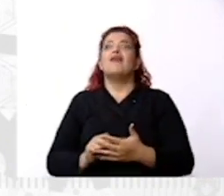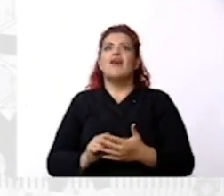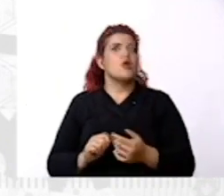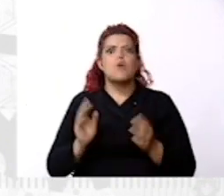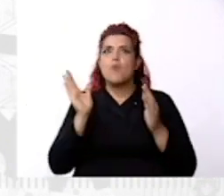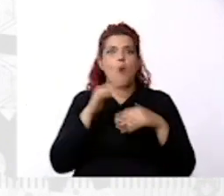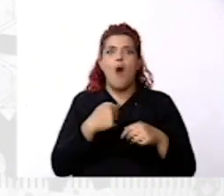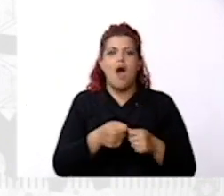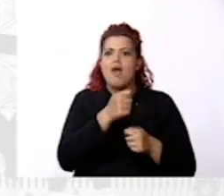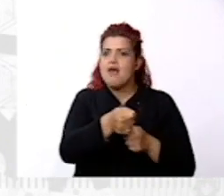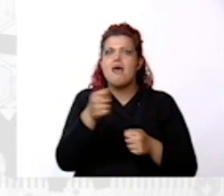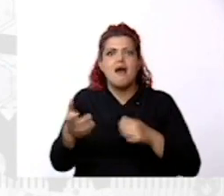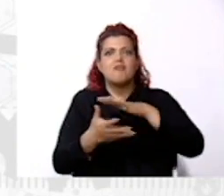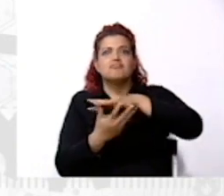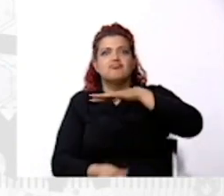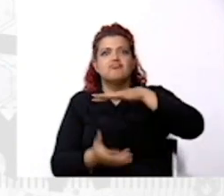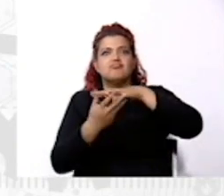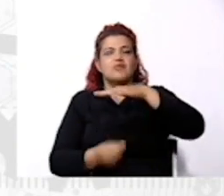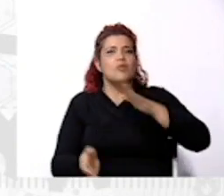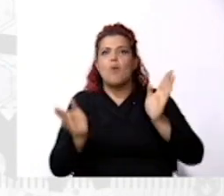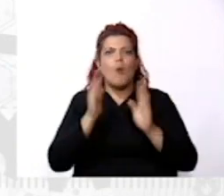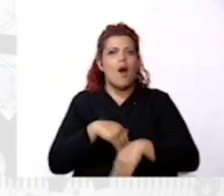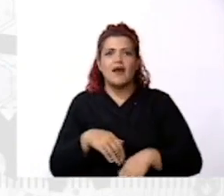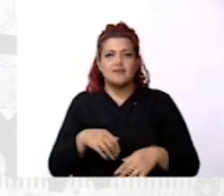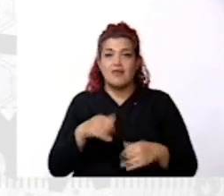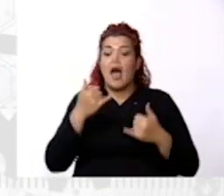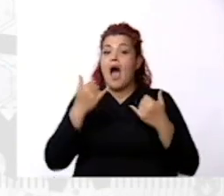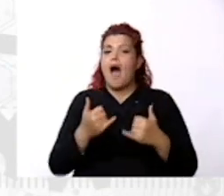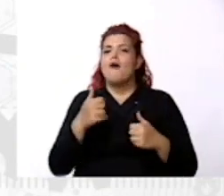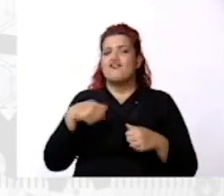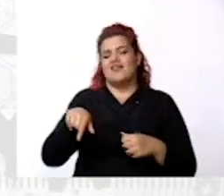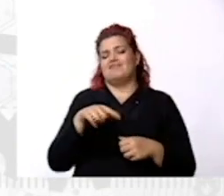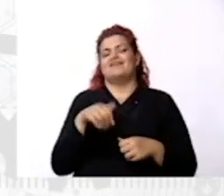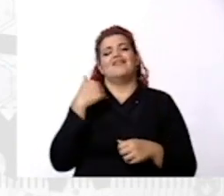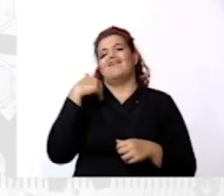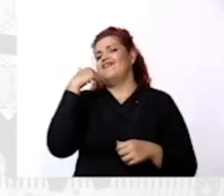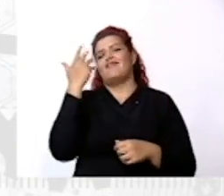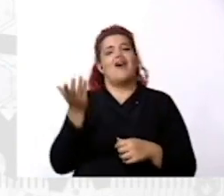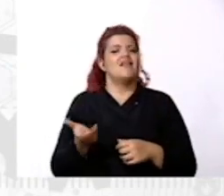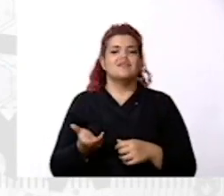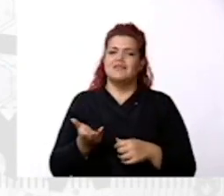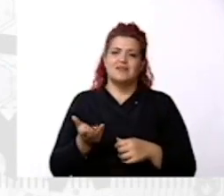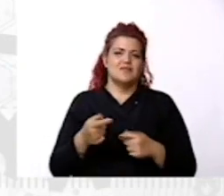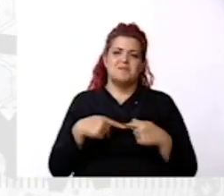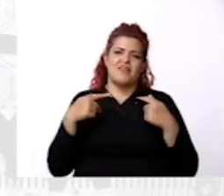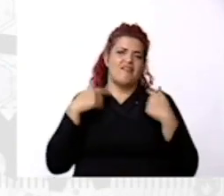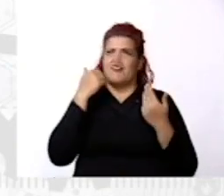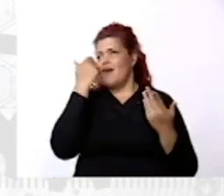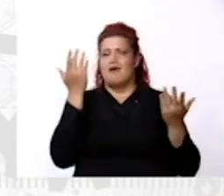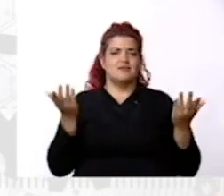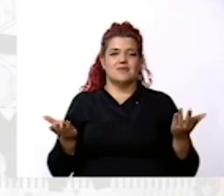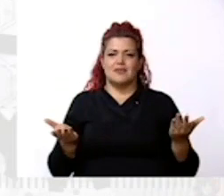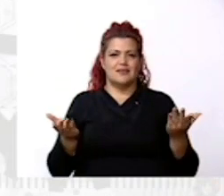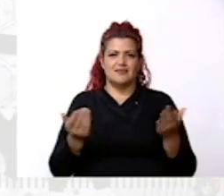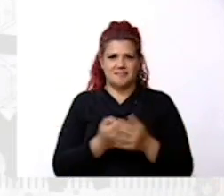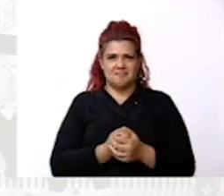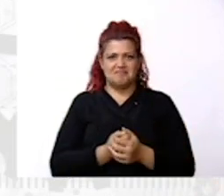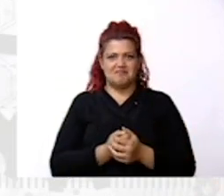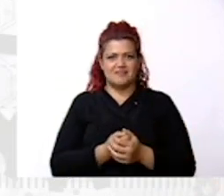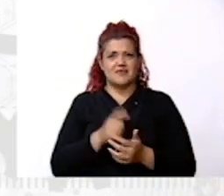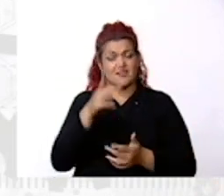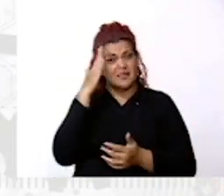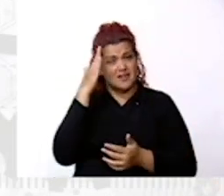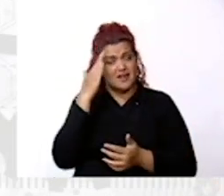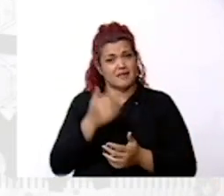habían fotocopiadoras. En cambio ahora, esto nos facilita muchísimo la vida. ¿Saben